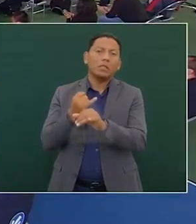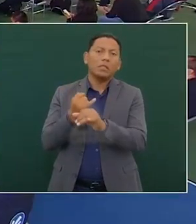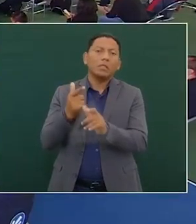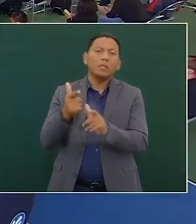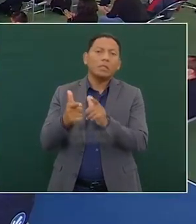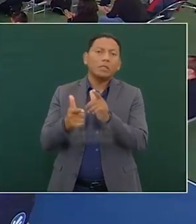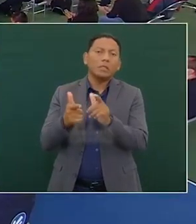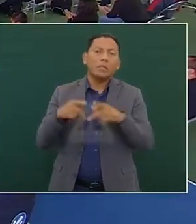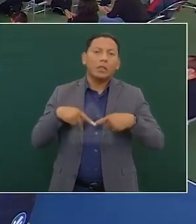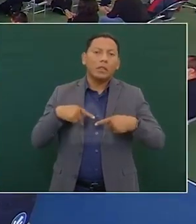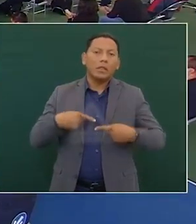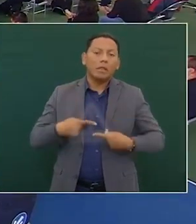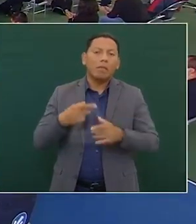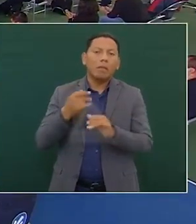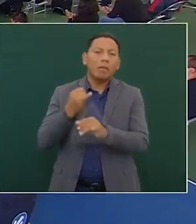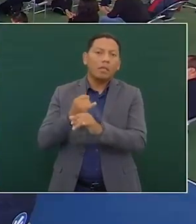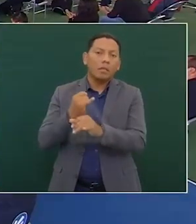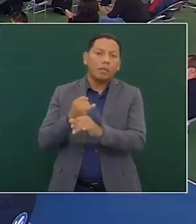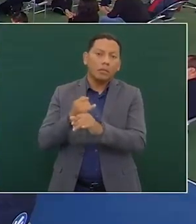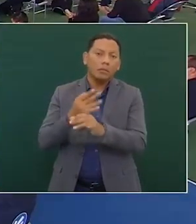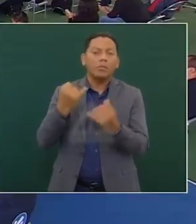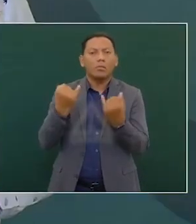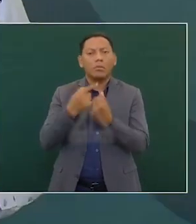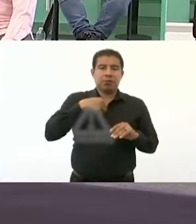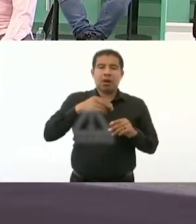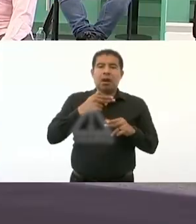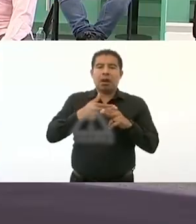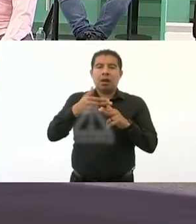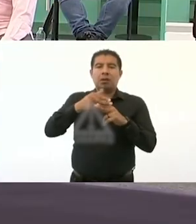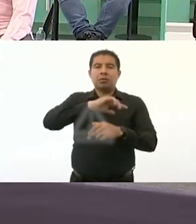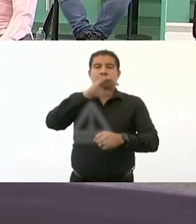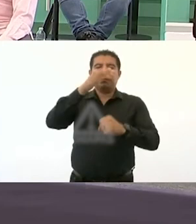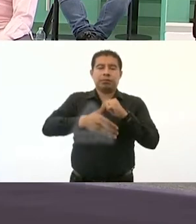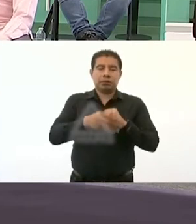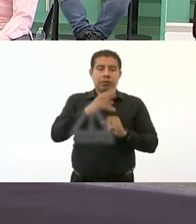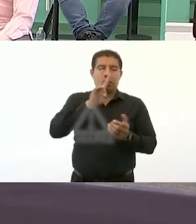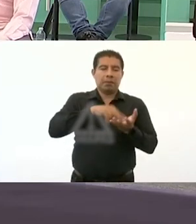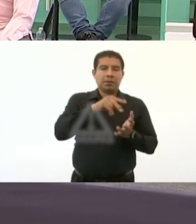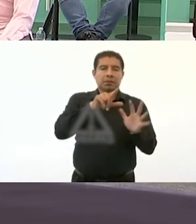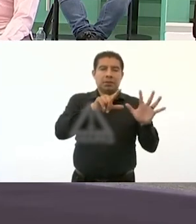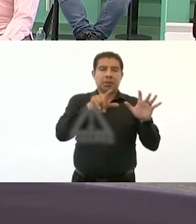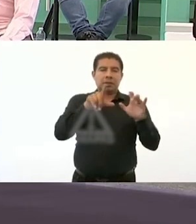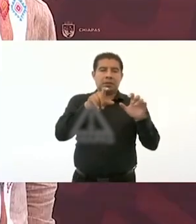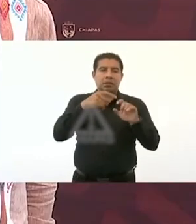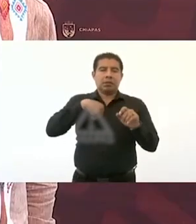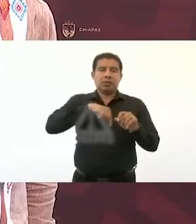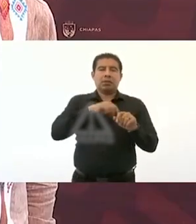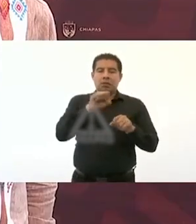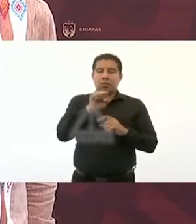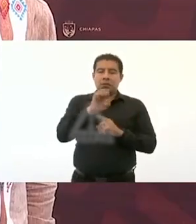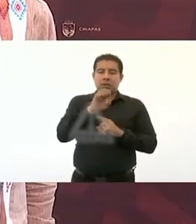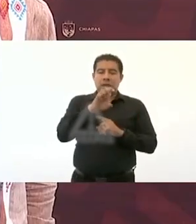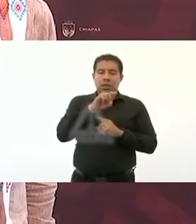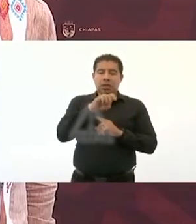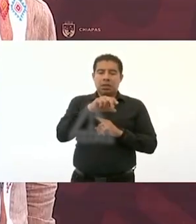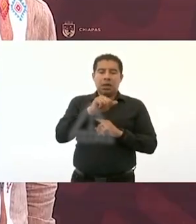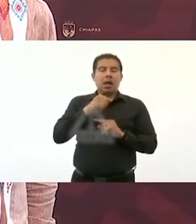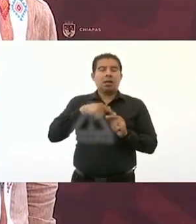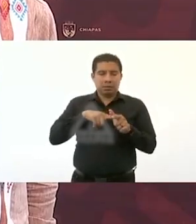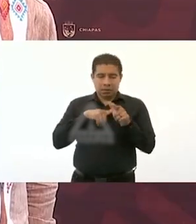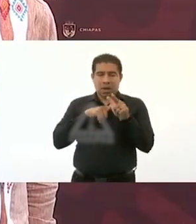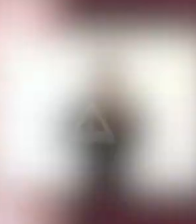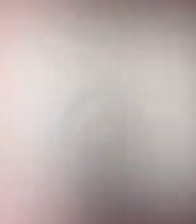Y bueno, hasta la Ciudad de México. Y sí, en Chiapas el internet no es óptimo ni para que